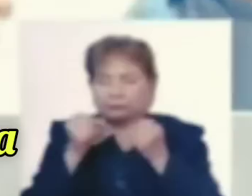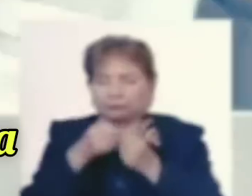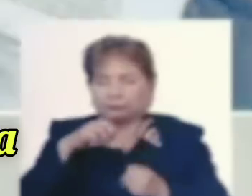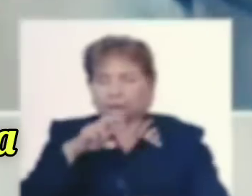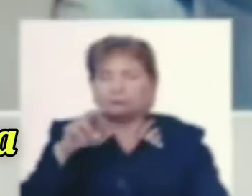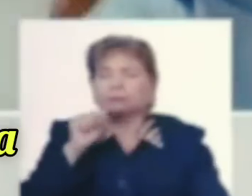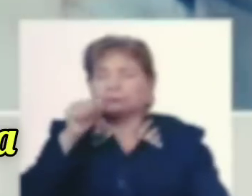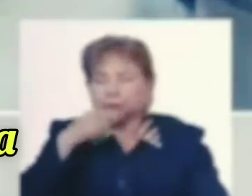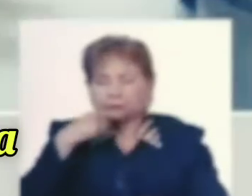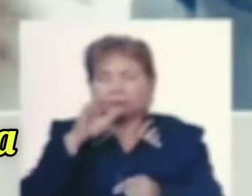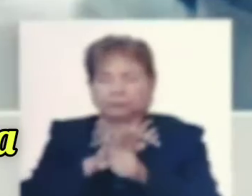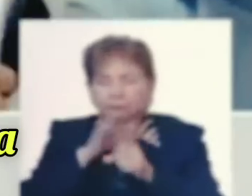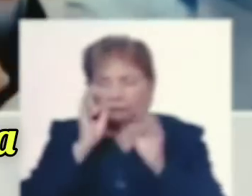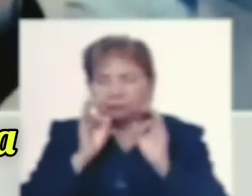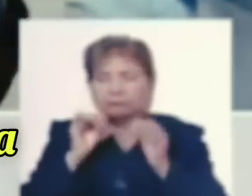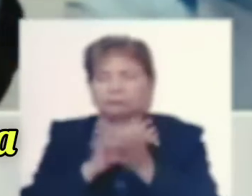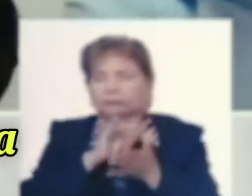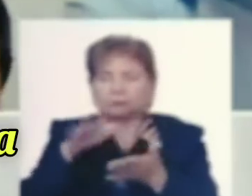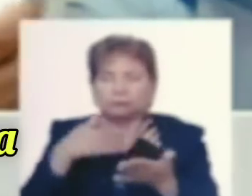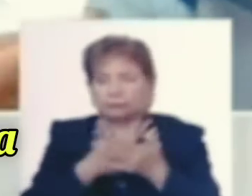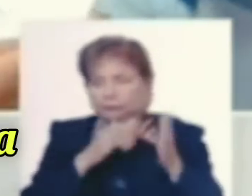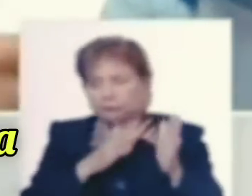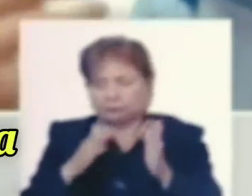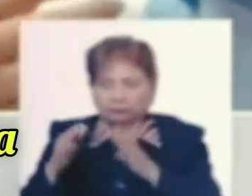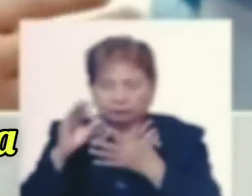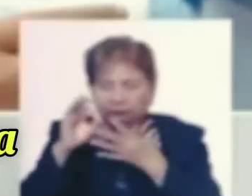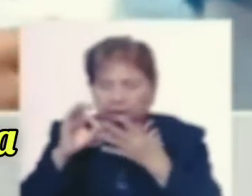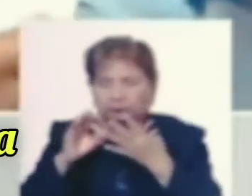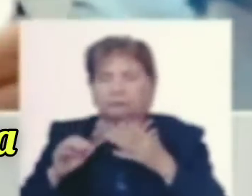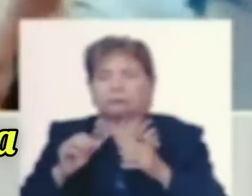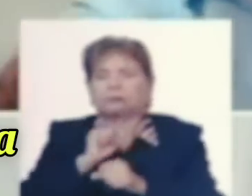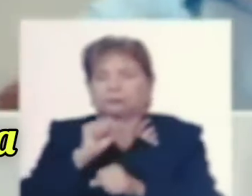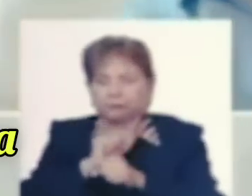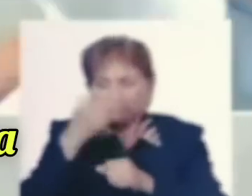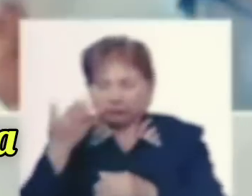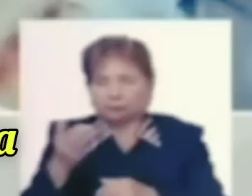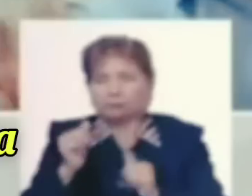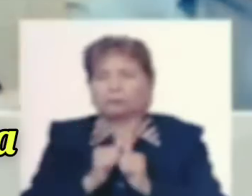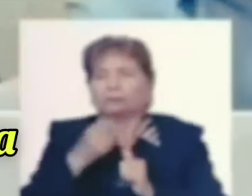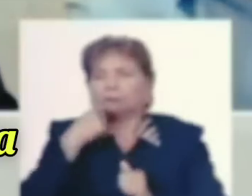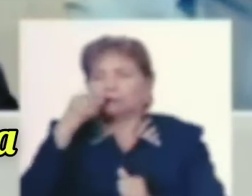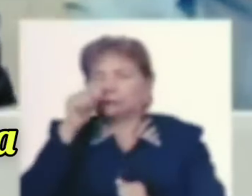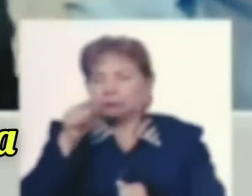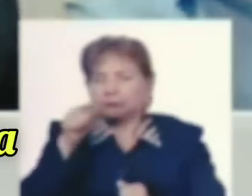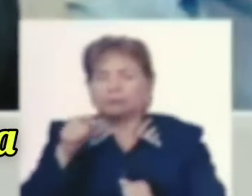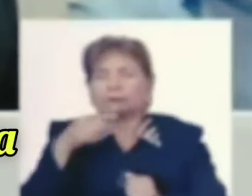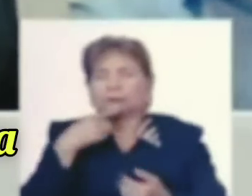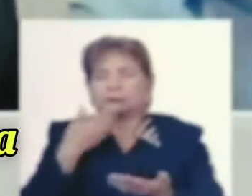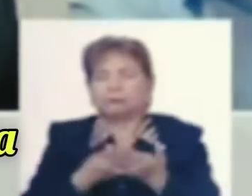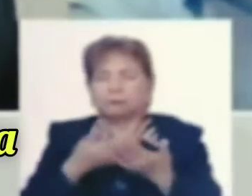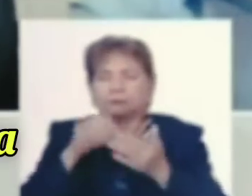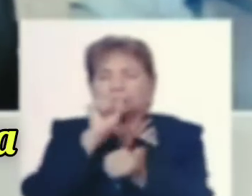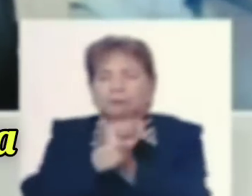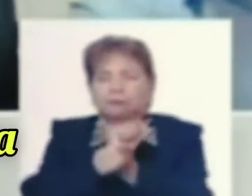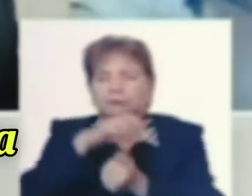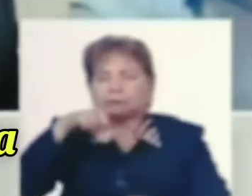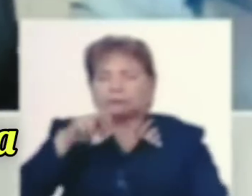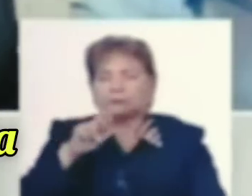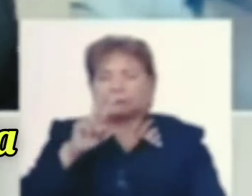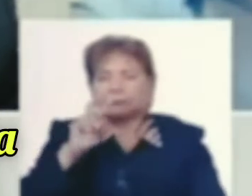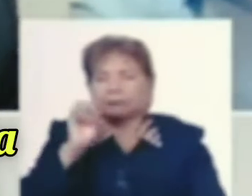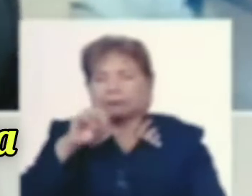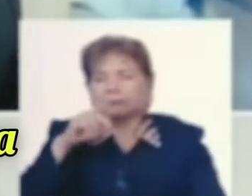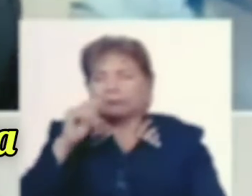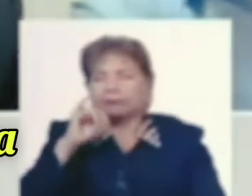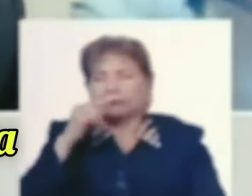Raúl Porra Barrechea. Se está cumpliendo estrictamente con todo lo que se ha especificado en la notificación, señor abogado. Usted, su patrocinado, está con prisión preventiva,